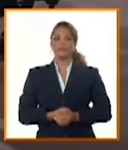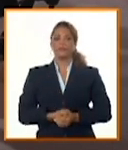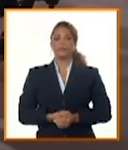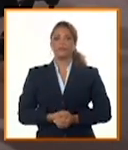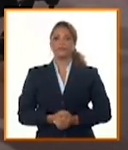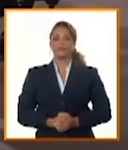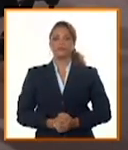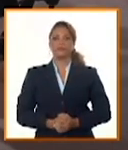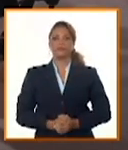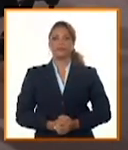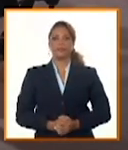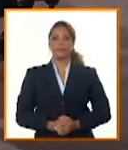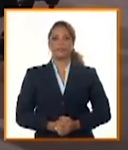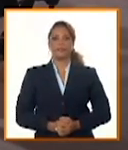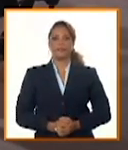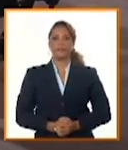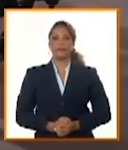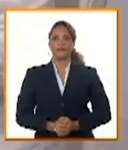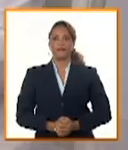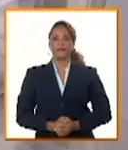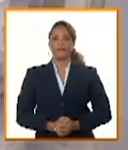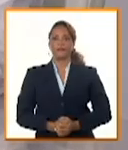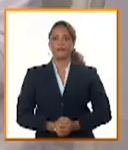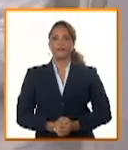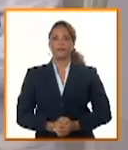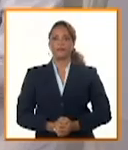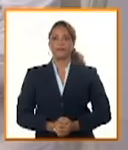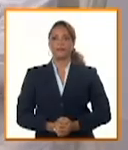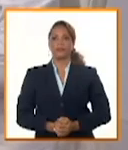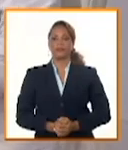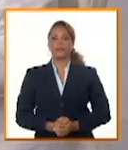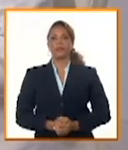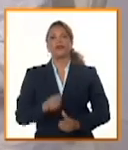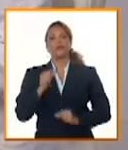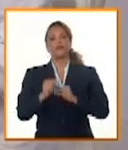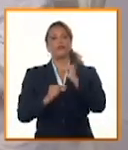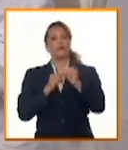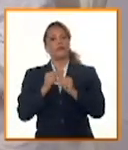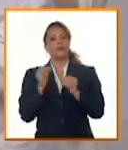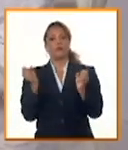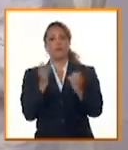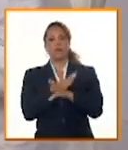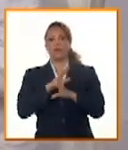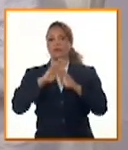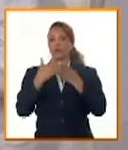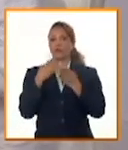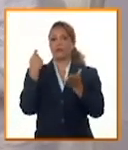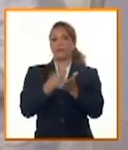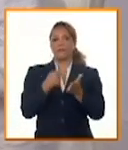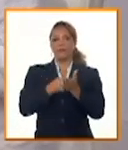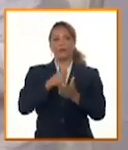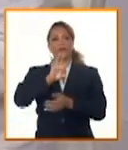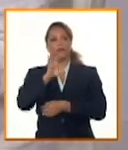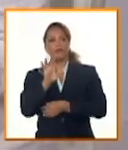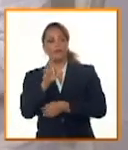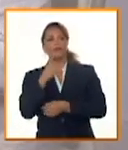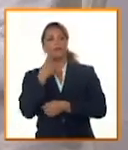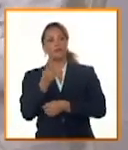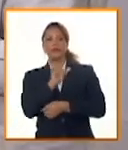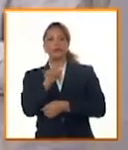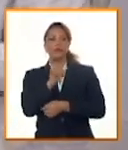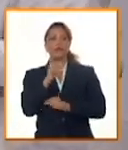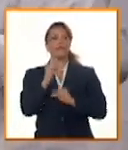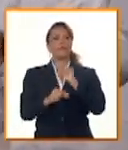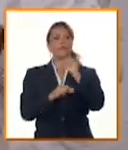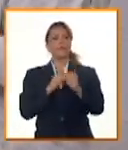estos procesos por lo tanto en la medida que se transparente en todos estos flujos monetarios que hoy están en efectivo también vamos